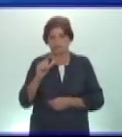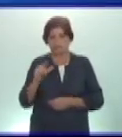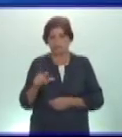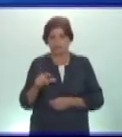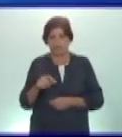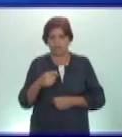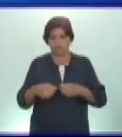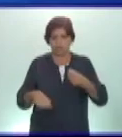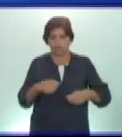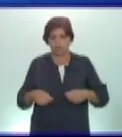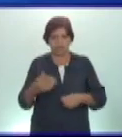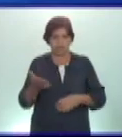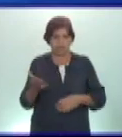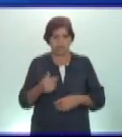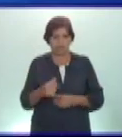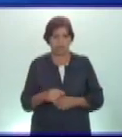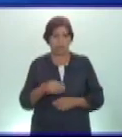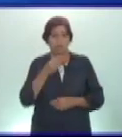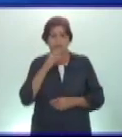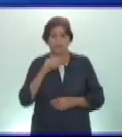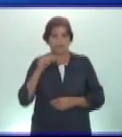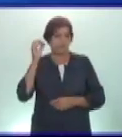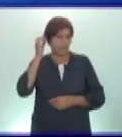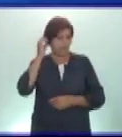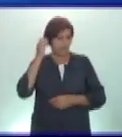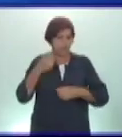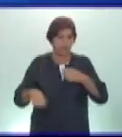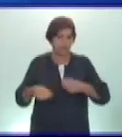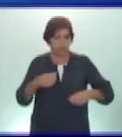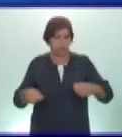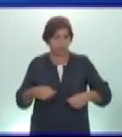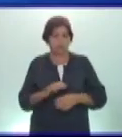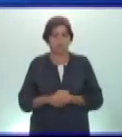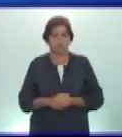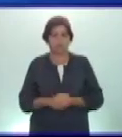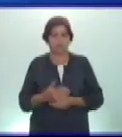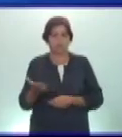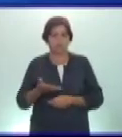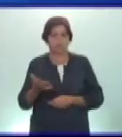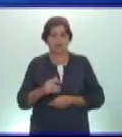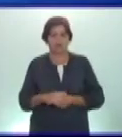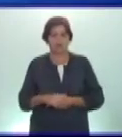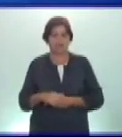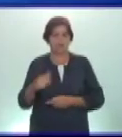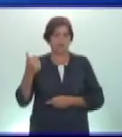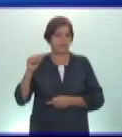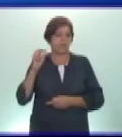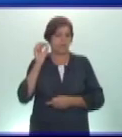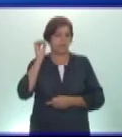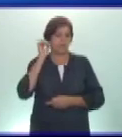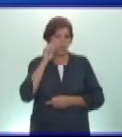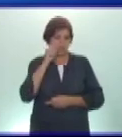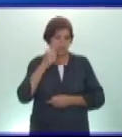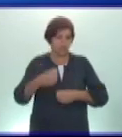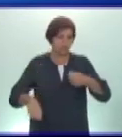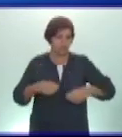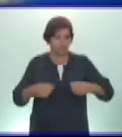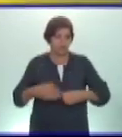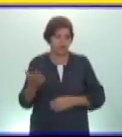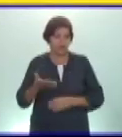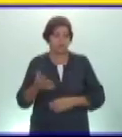rapidísimo, ella corrió rapidísimo, ellos corrieron rapidísimo, ellas corrieron rapidísimo.